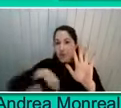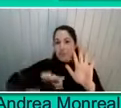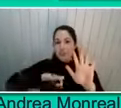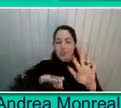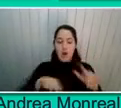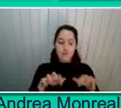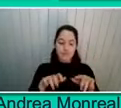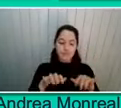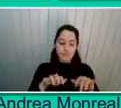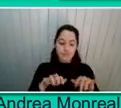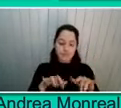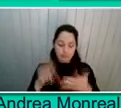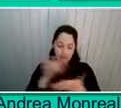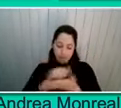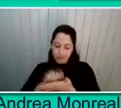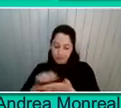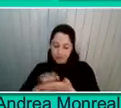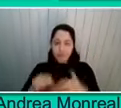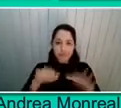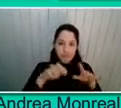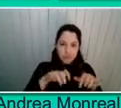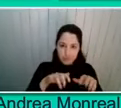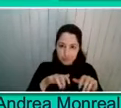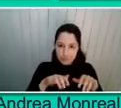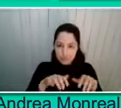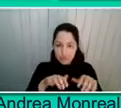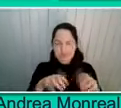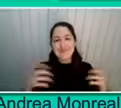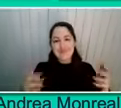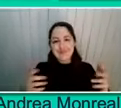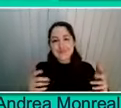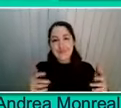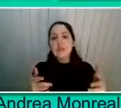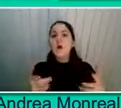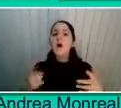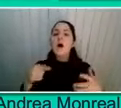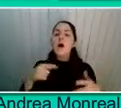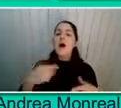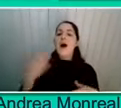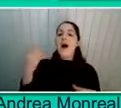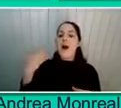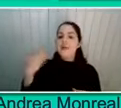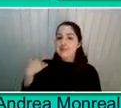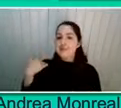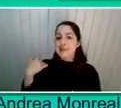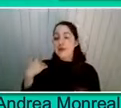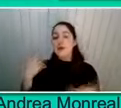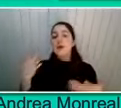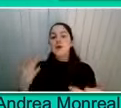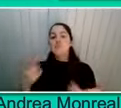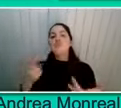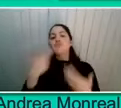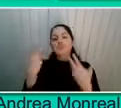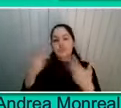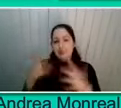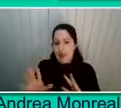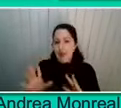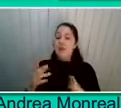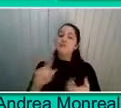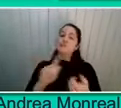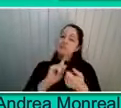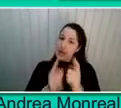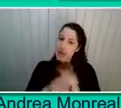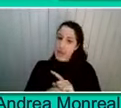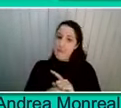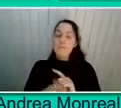de salud, no nos podían dar acceso a esas bases de datos. Bueno, eso se solucionó. Ahora ya se creó un